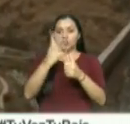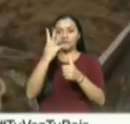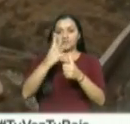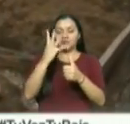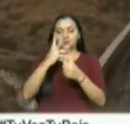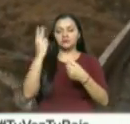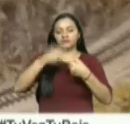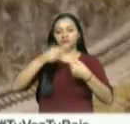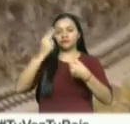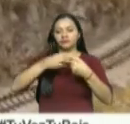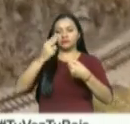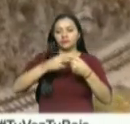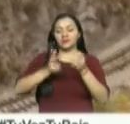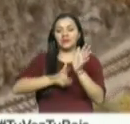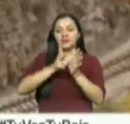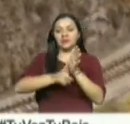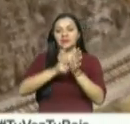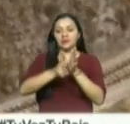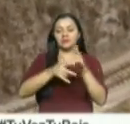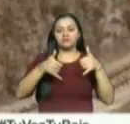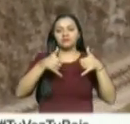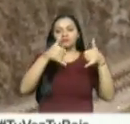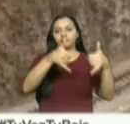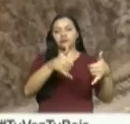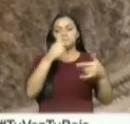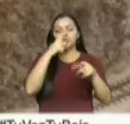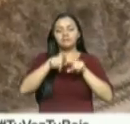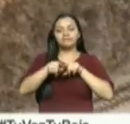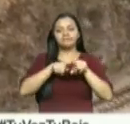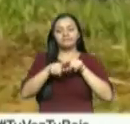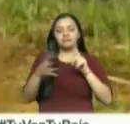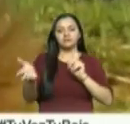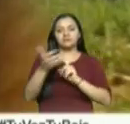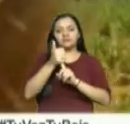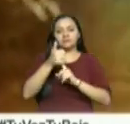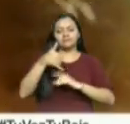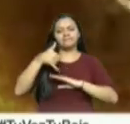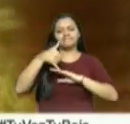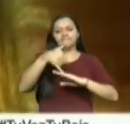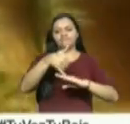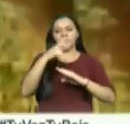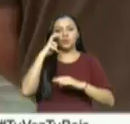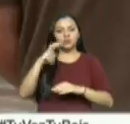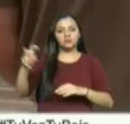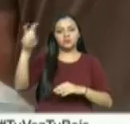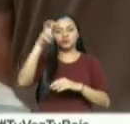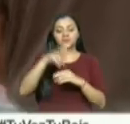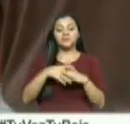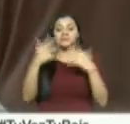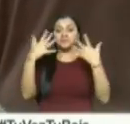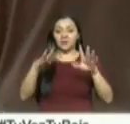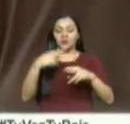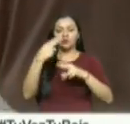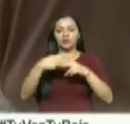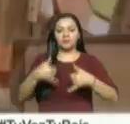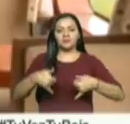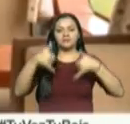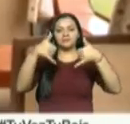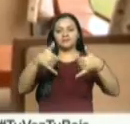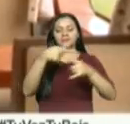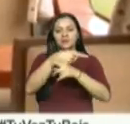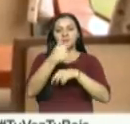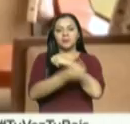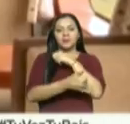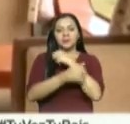de Sudamérica en los World Travel Awards, certamen conocido como los Óscar del Turismo. Esta nominación le permite a nuestro